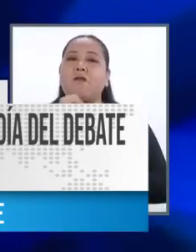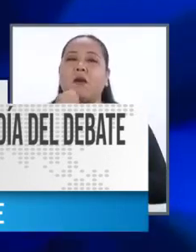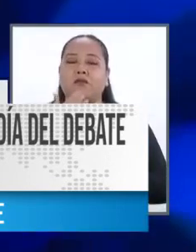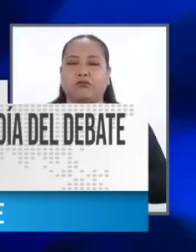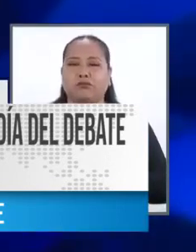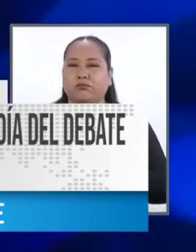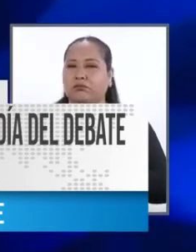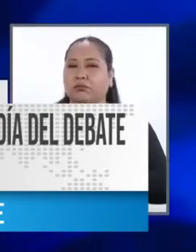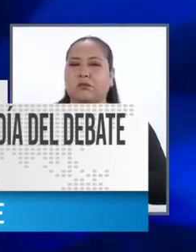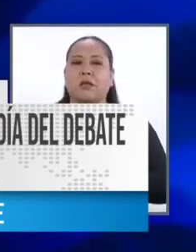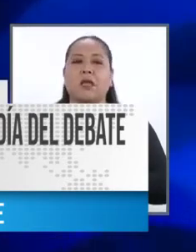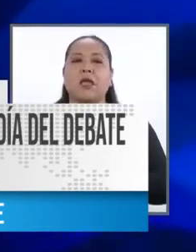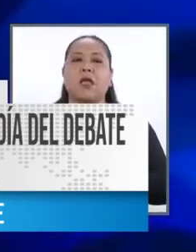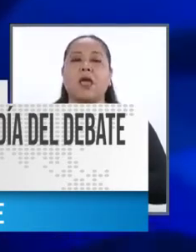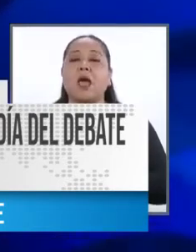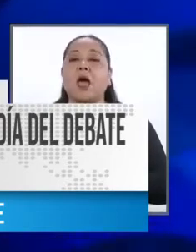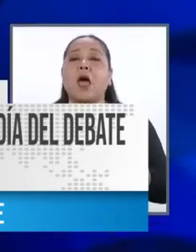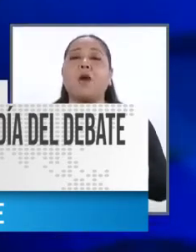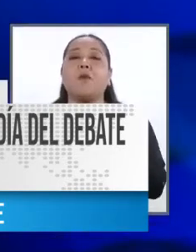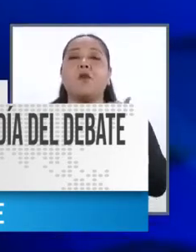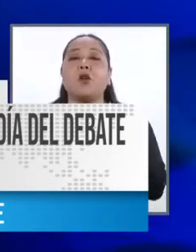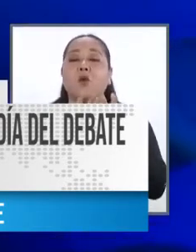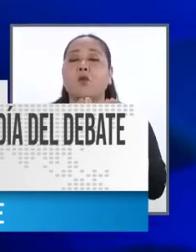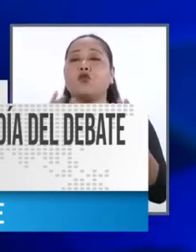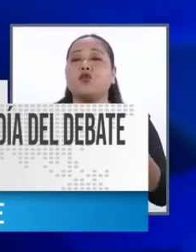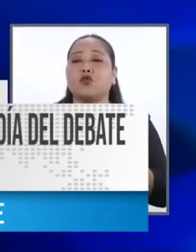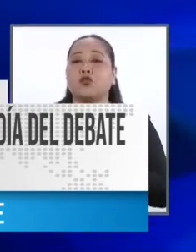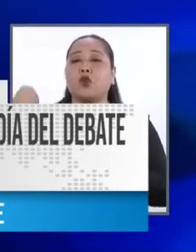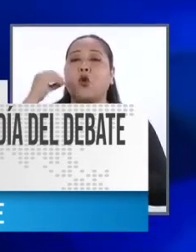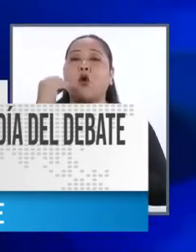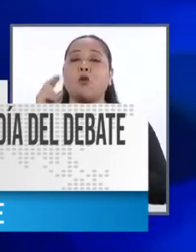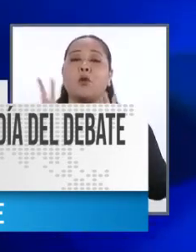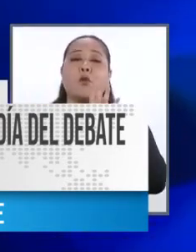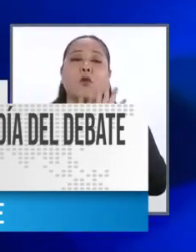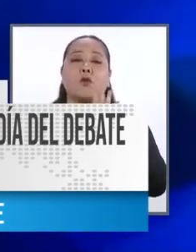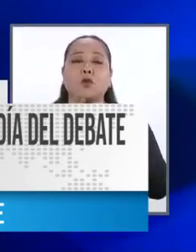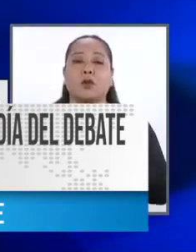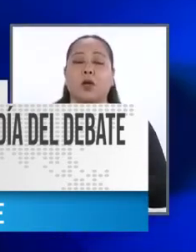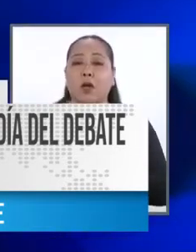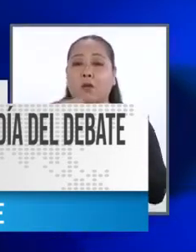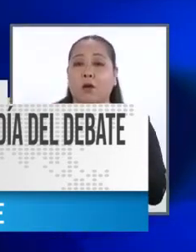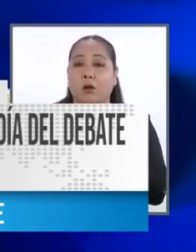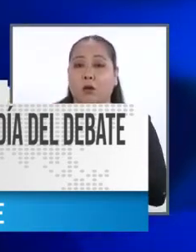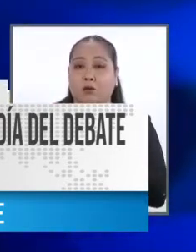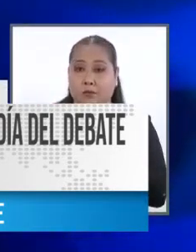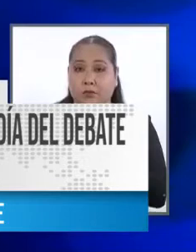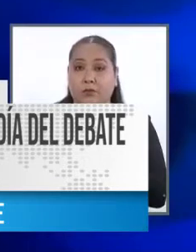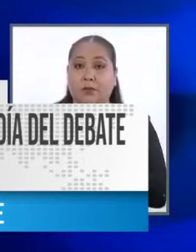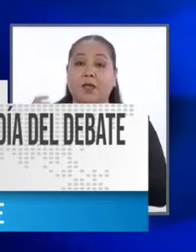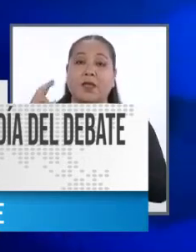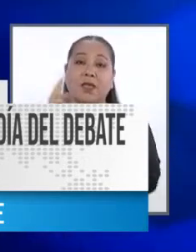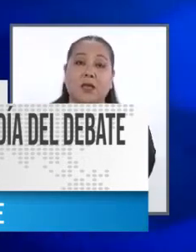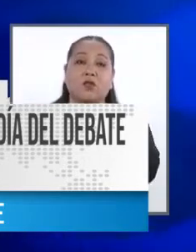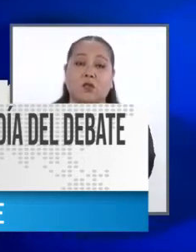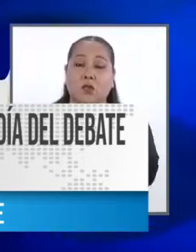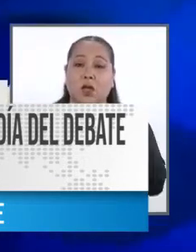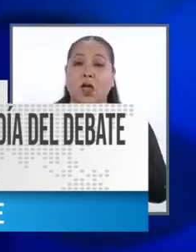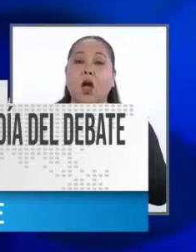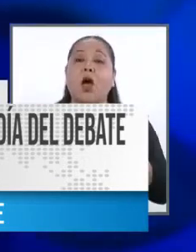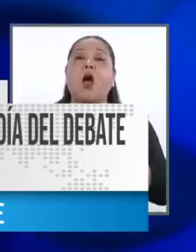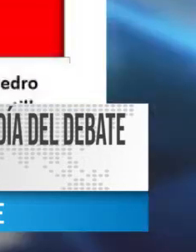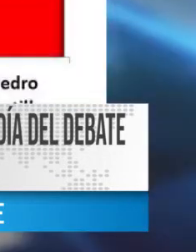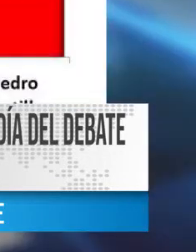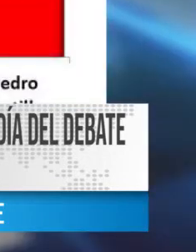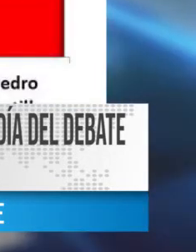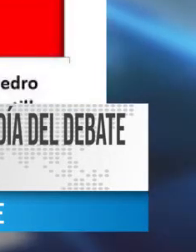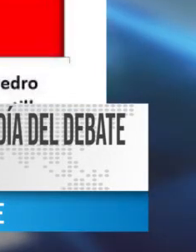sigue George Forsyth con 7,2%. Por otro lado, la carrera hacia la presidencia se le complica a